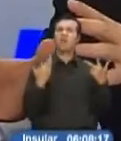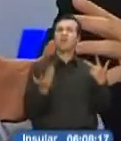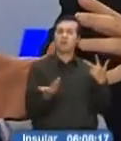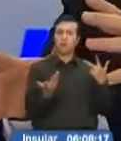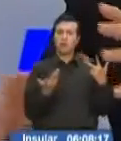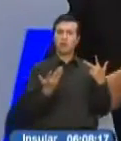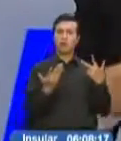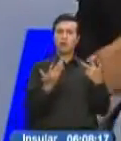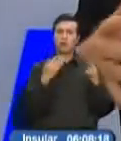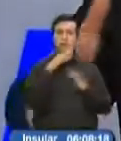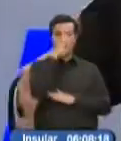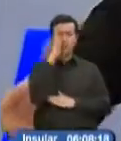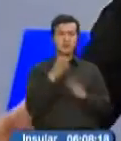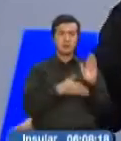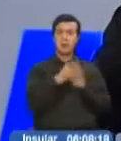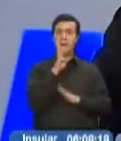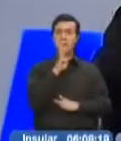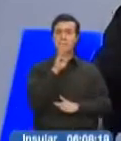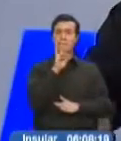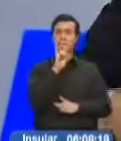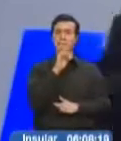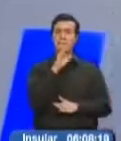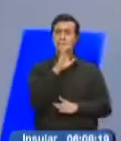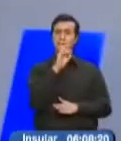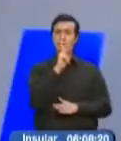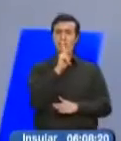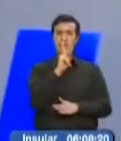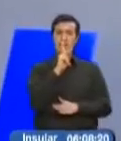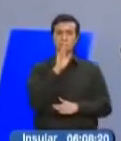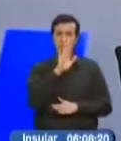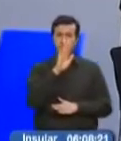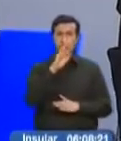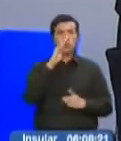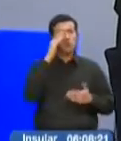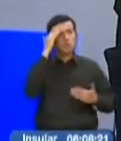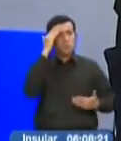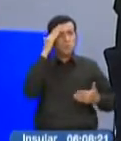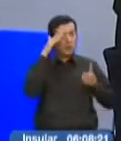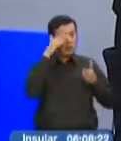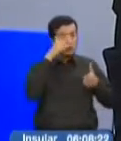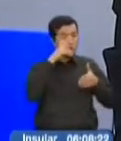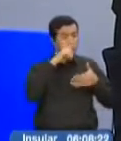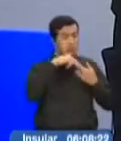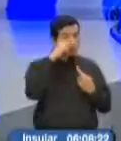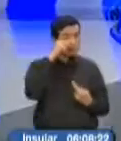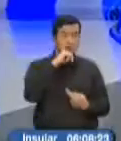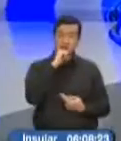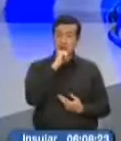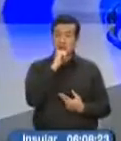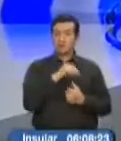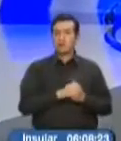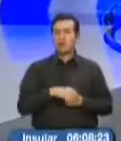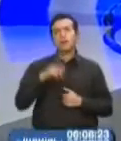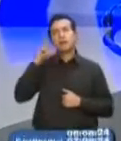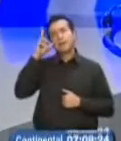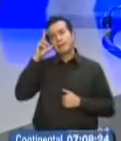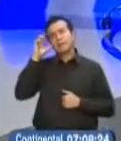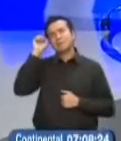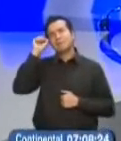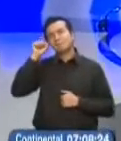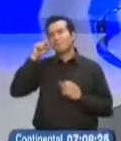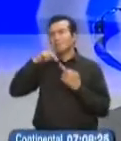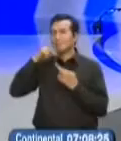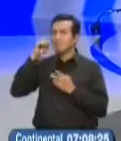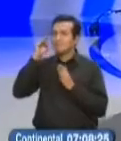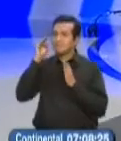los BRICS y la política exterior de Brasil no apunta específicamente a la región. Bueno, yo creo que sí apunta a la región. Me